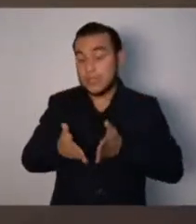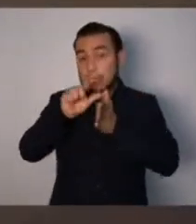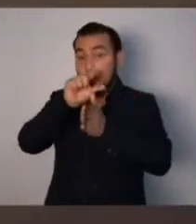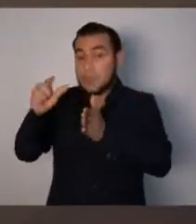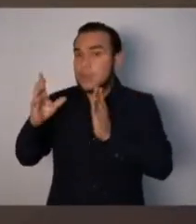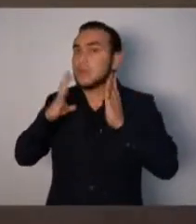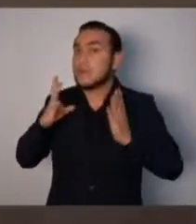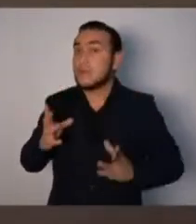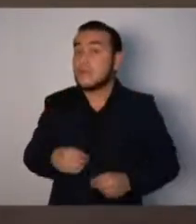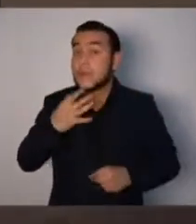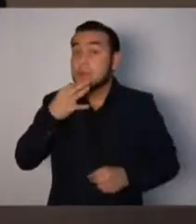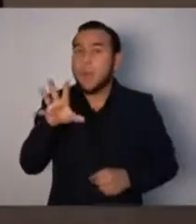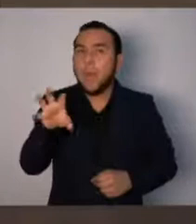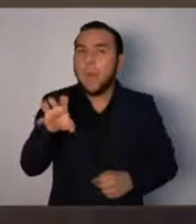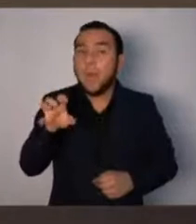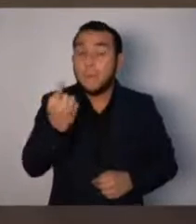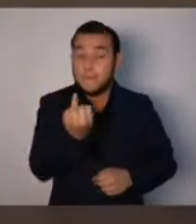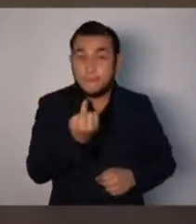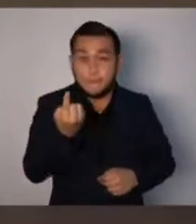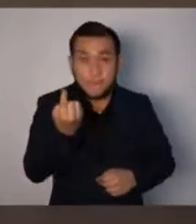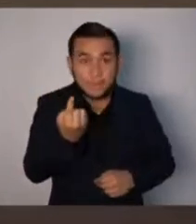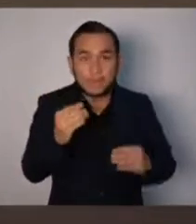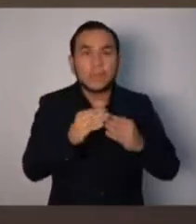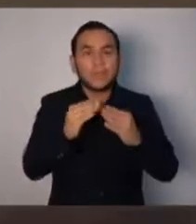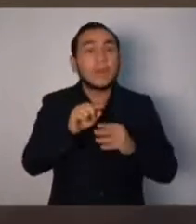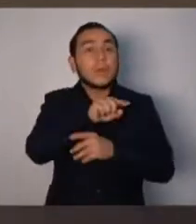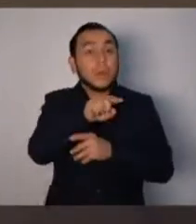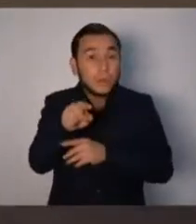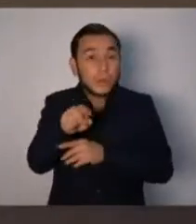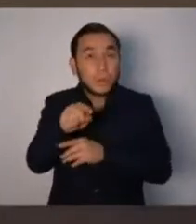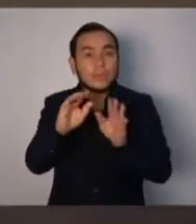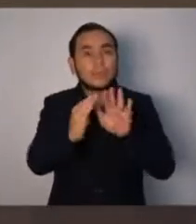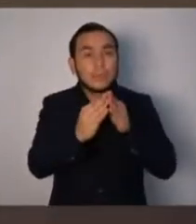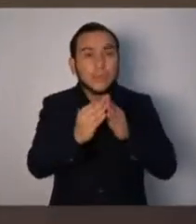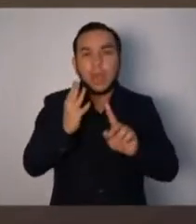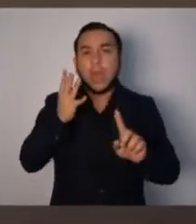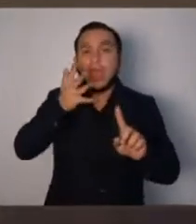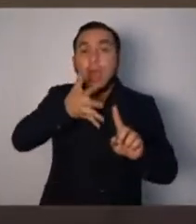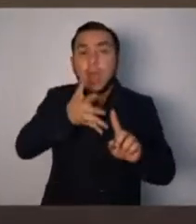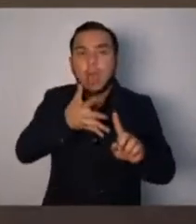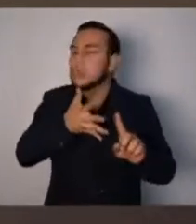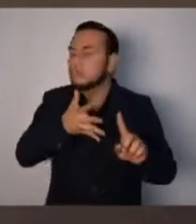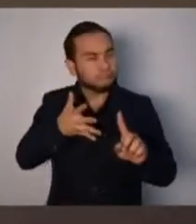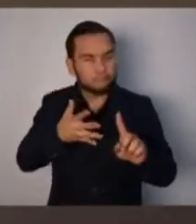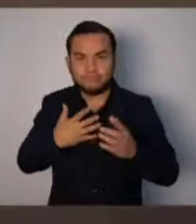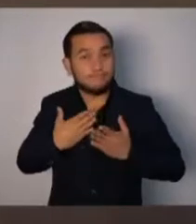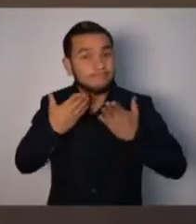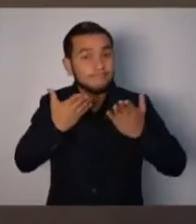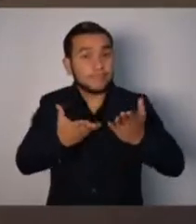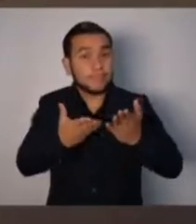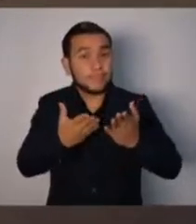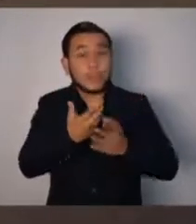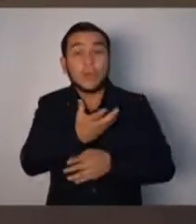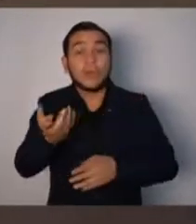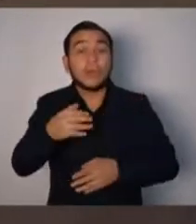robo del dinero de los salvadoreños incluyendo los a ustedes aparte del abandono y la negación total de la reivindicación